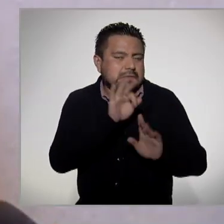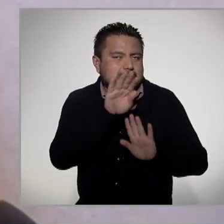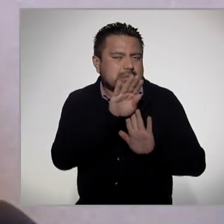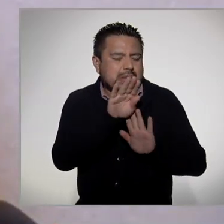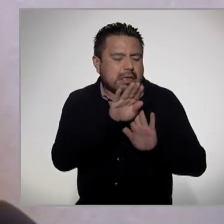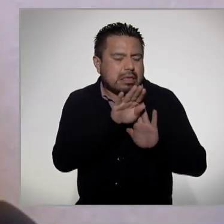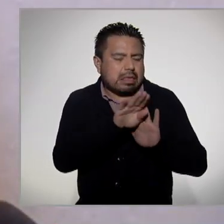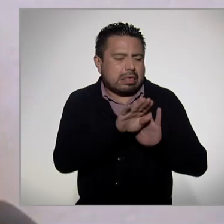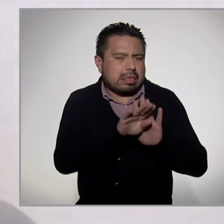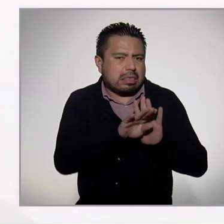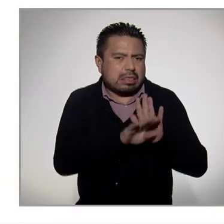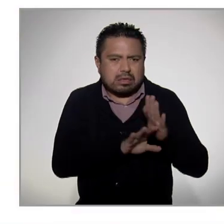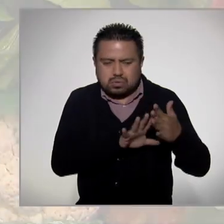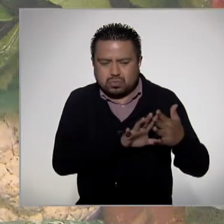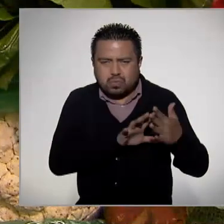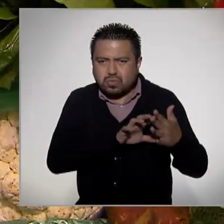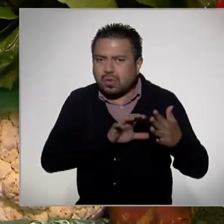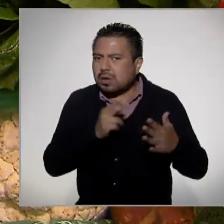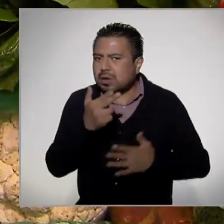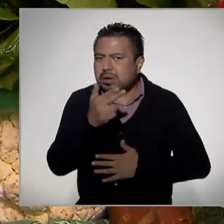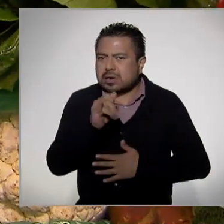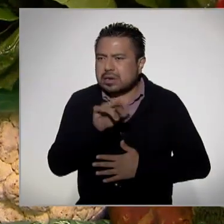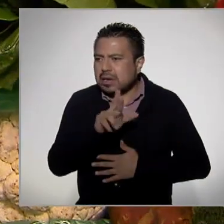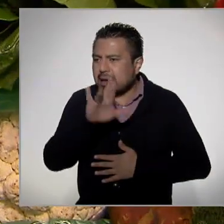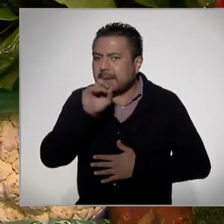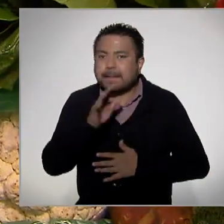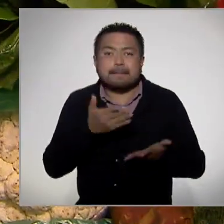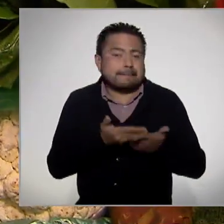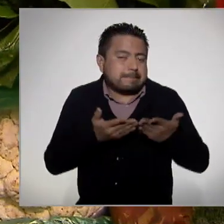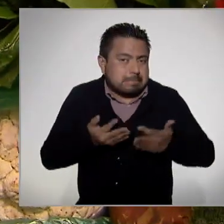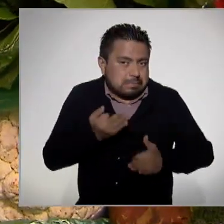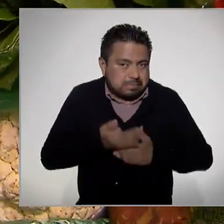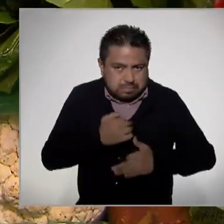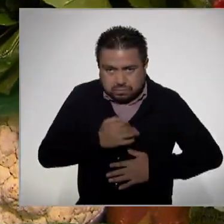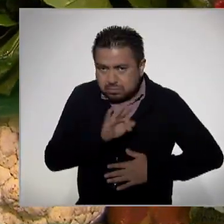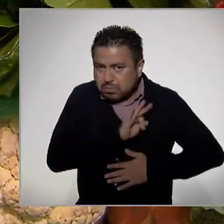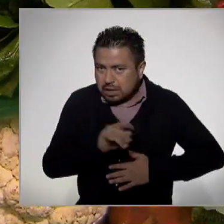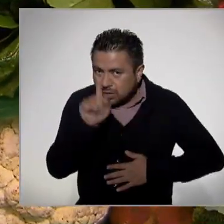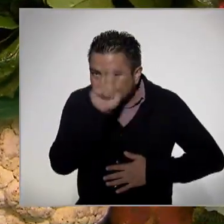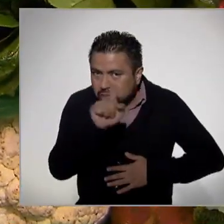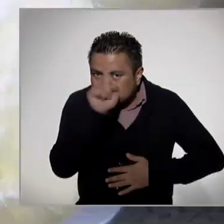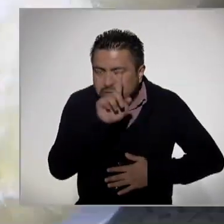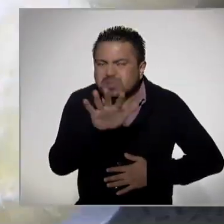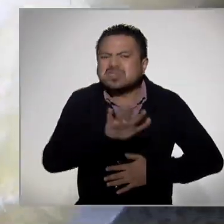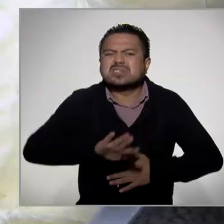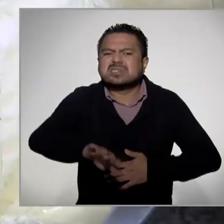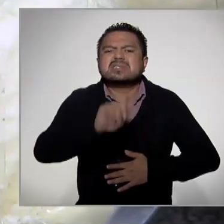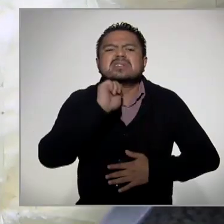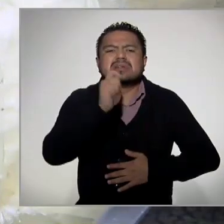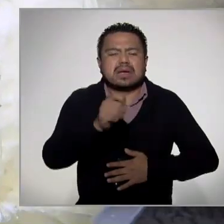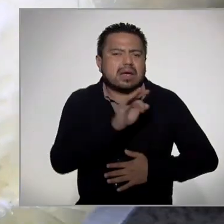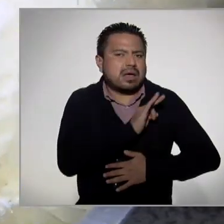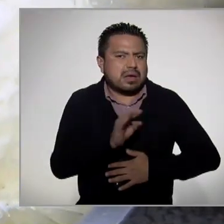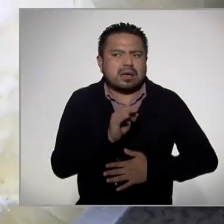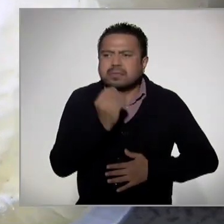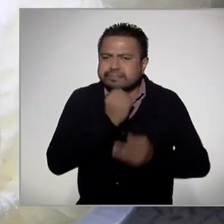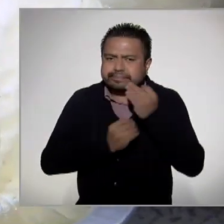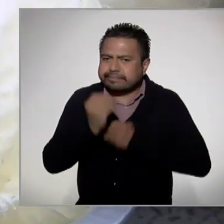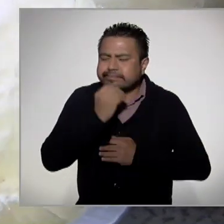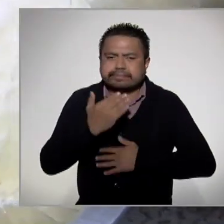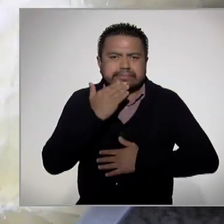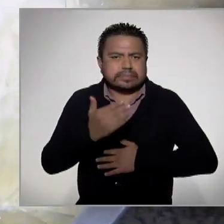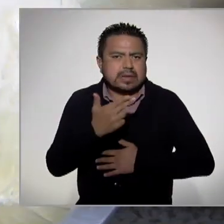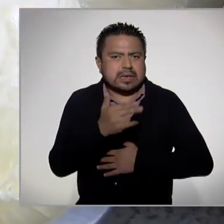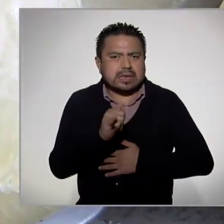la absorción del hierro a continuación te doy algunos consejos para tener un consumo adecuado de